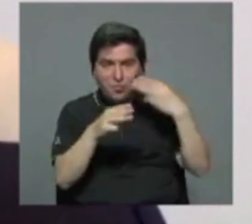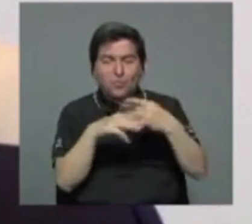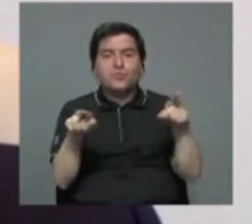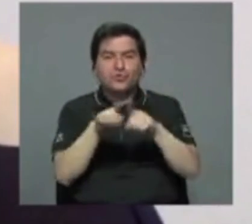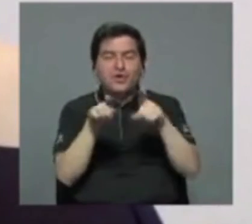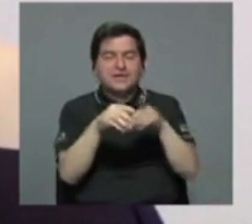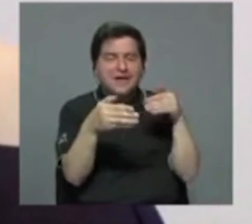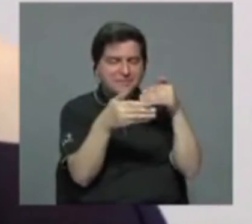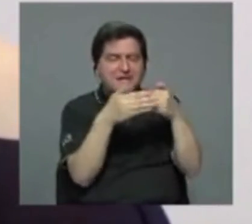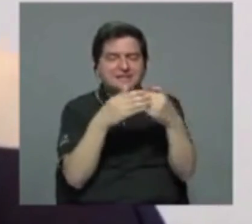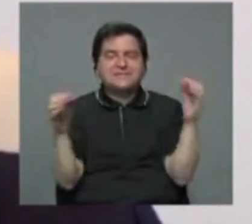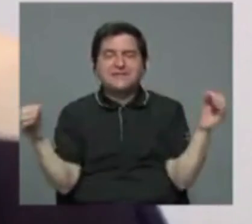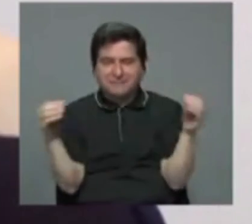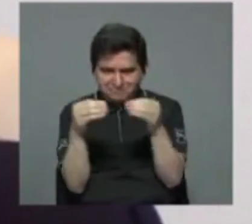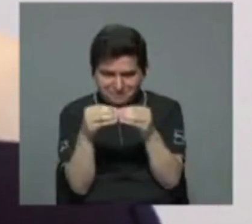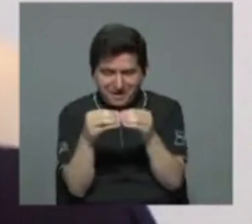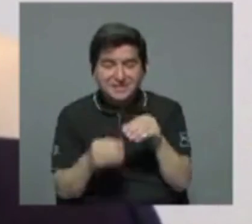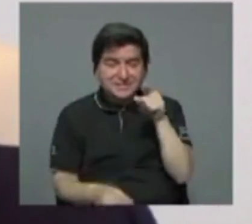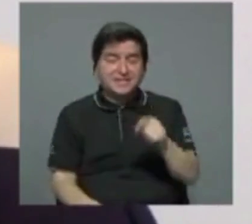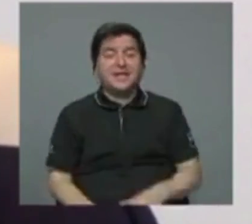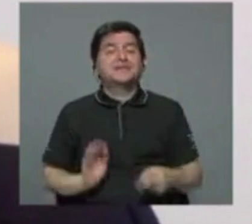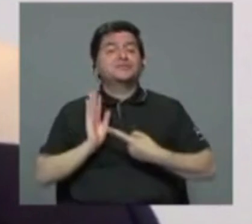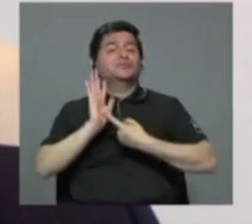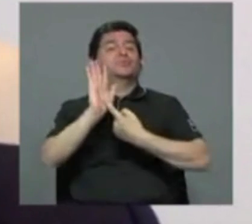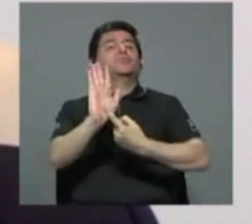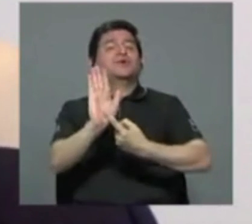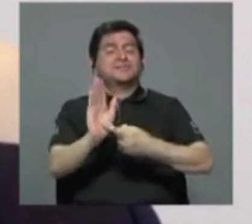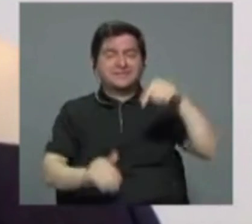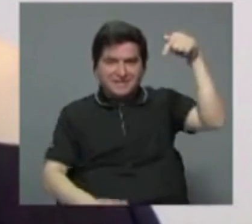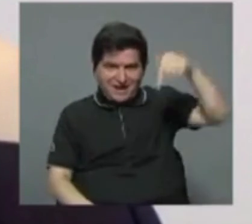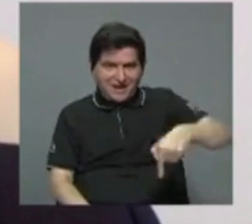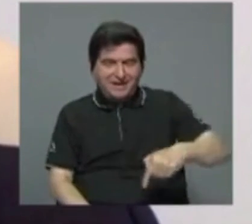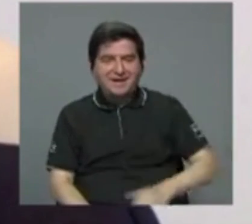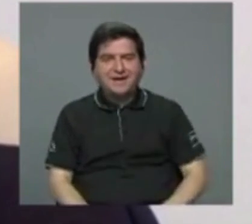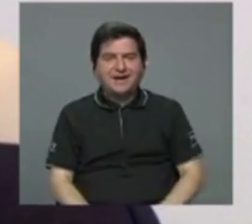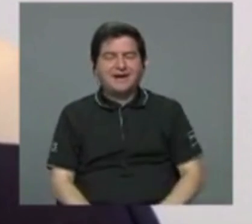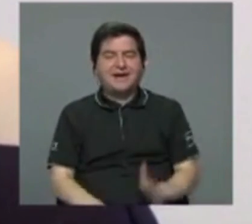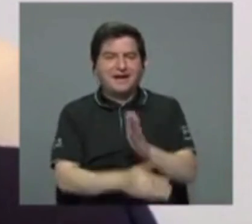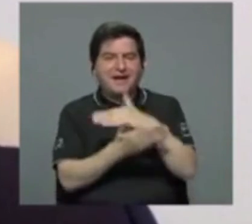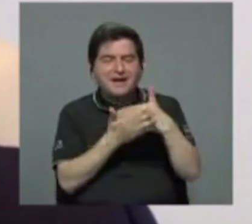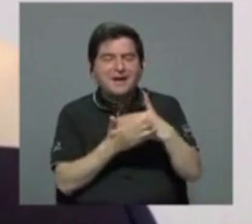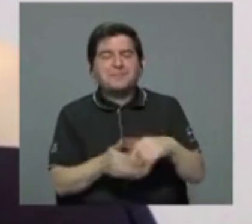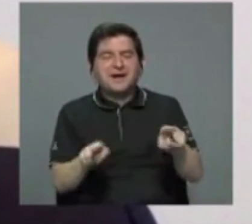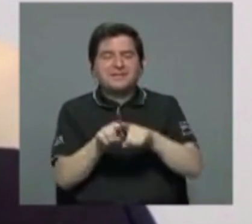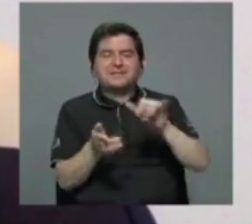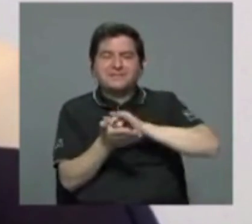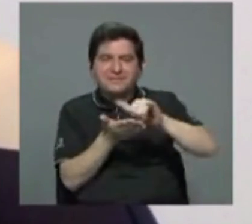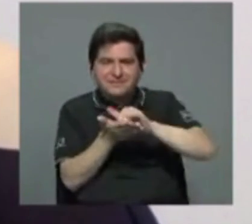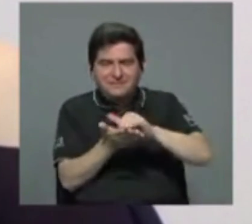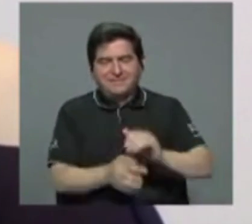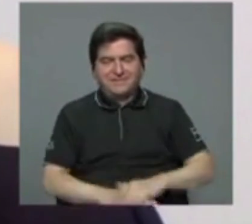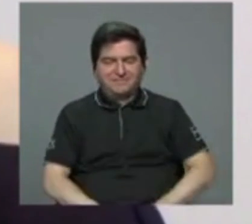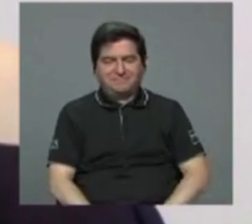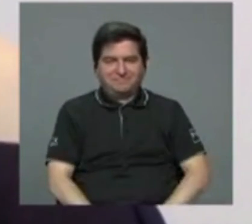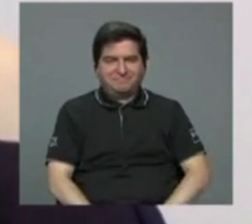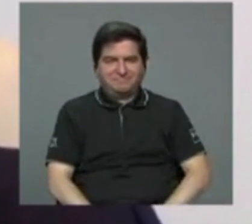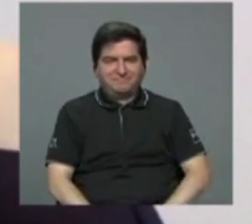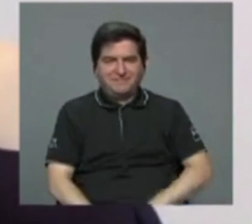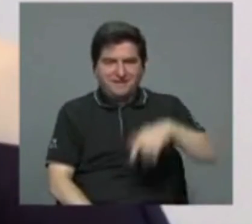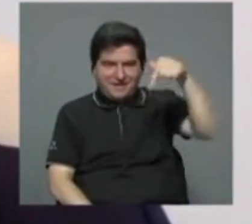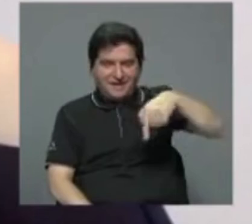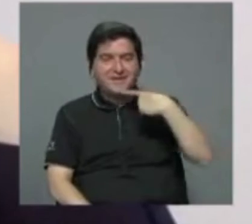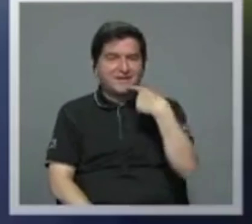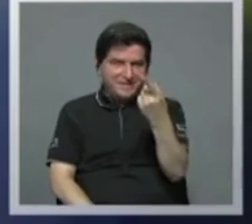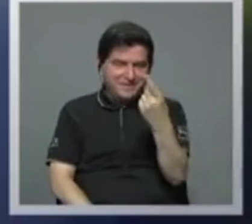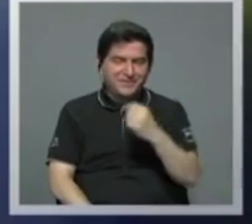se acerca cada vez más. Y eso es lo que se refleja acá en este pedazo de Manhattan, Juan Rafael, a que usted hace